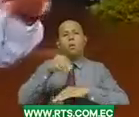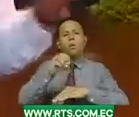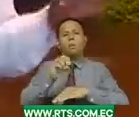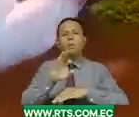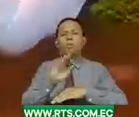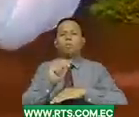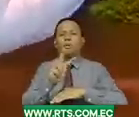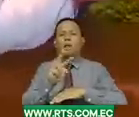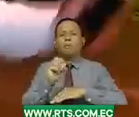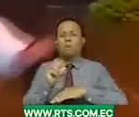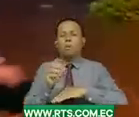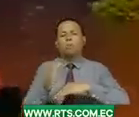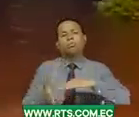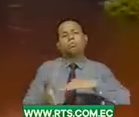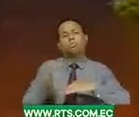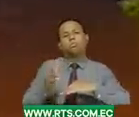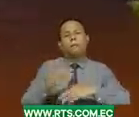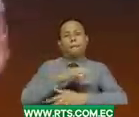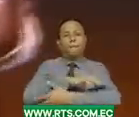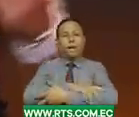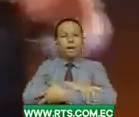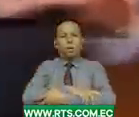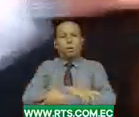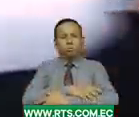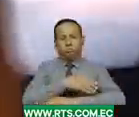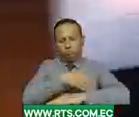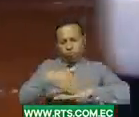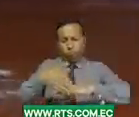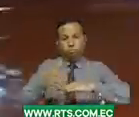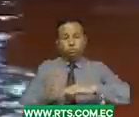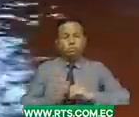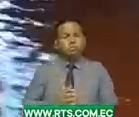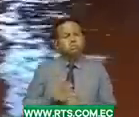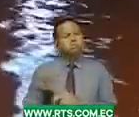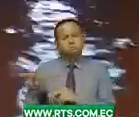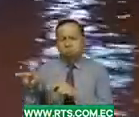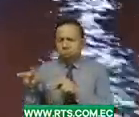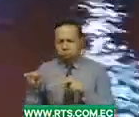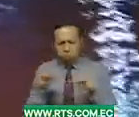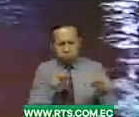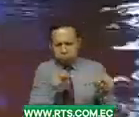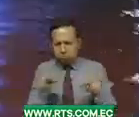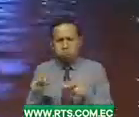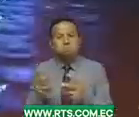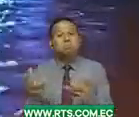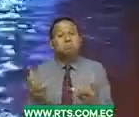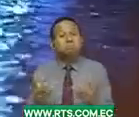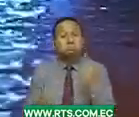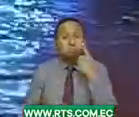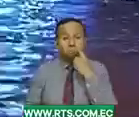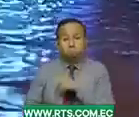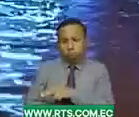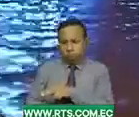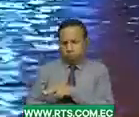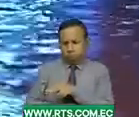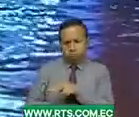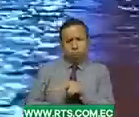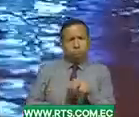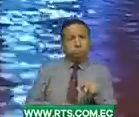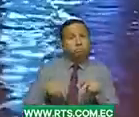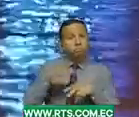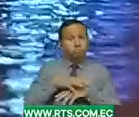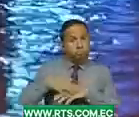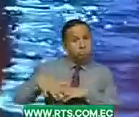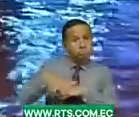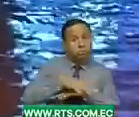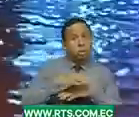y estamos en Malecón. ¿Cuál es la situación que se puede divisar en estos momentos? Es esta. Resulta que esta parte de la